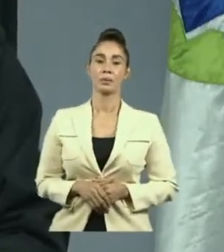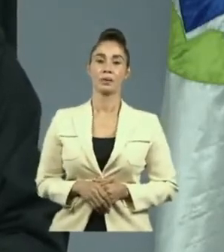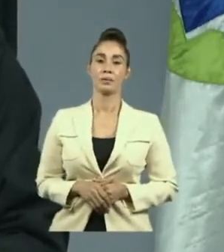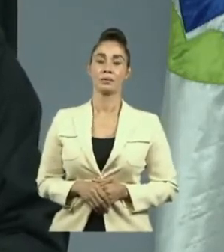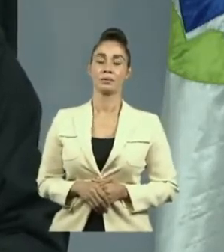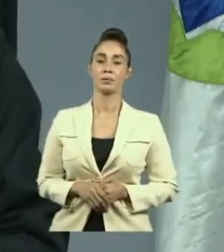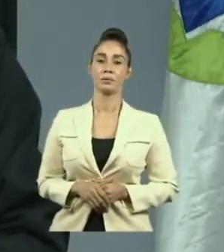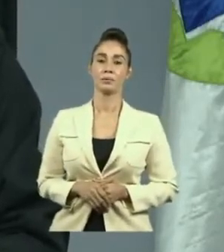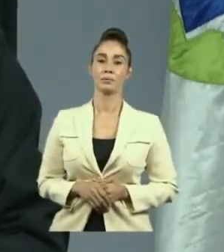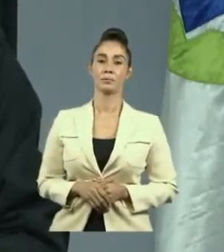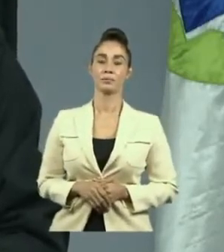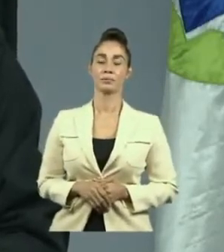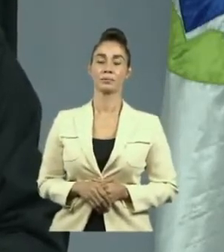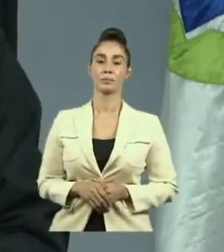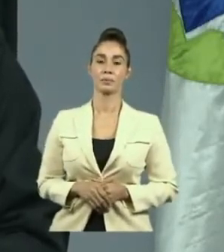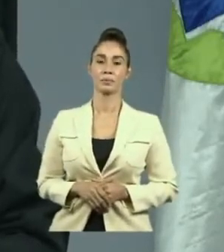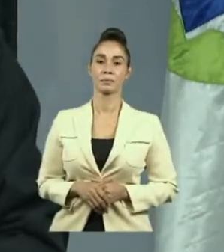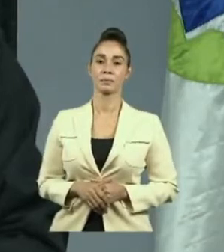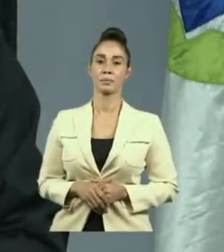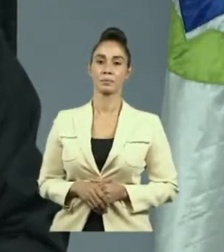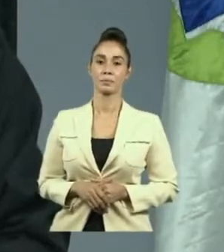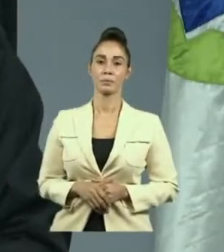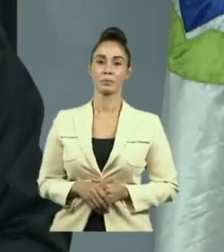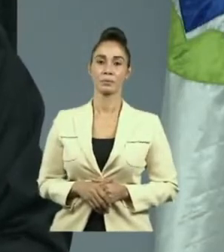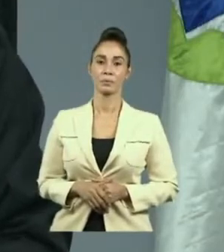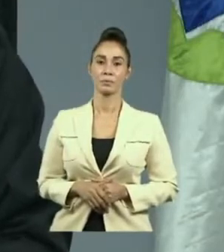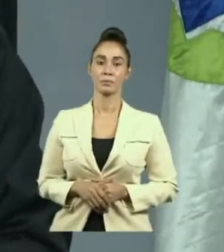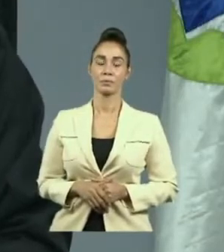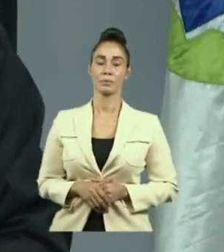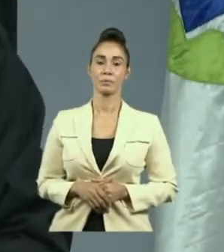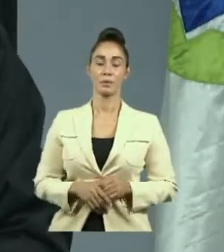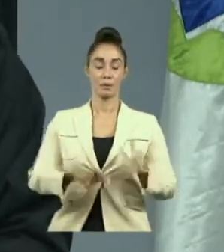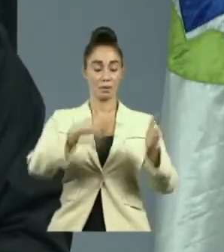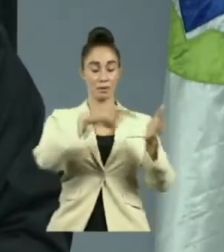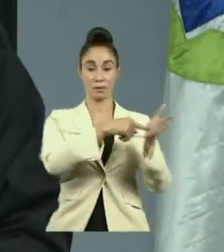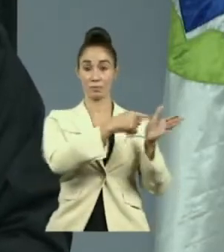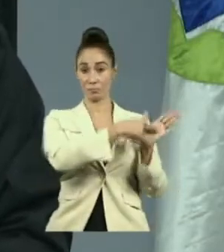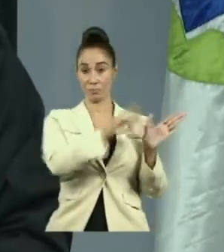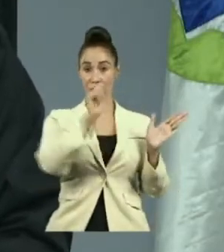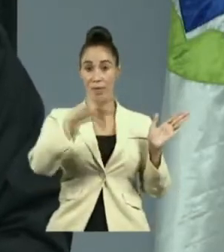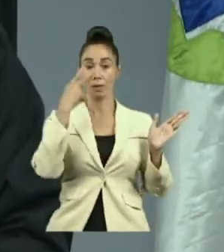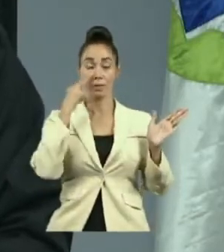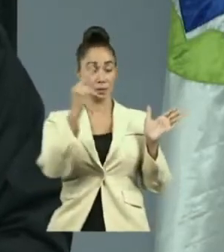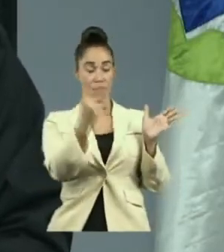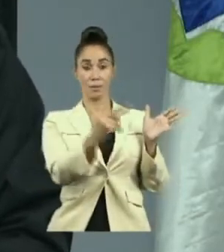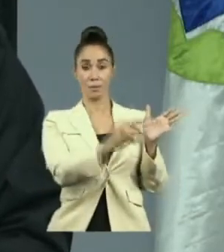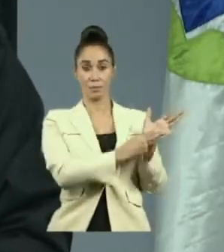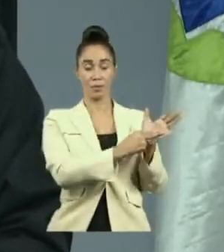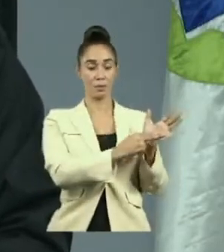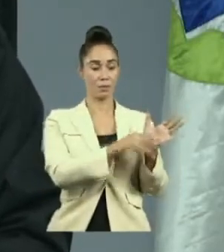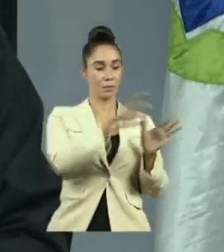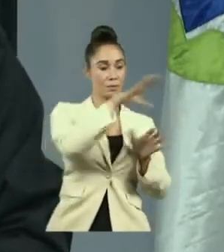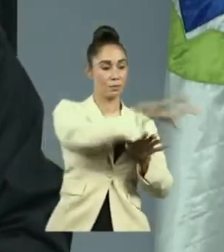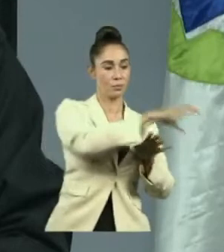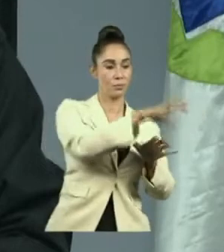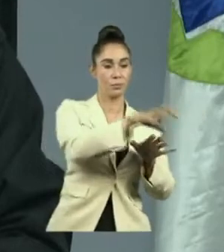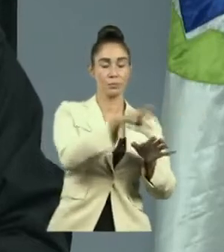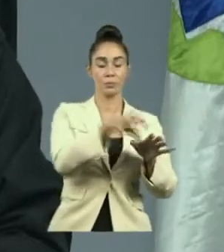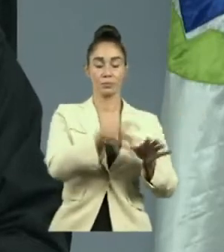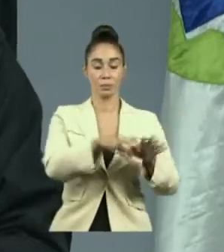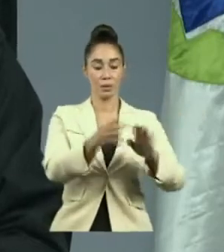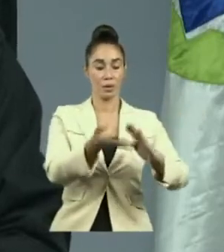aquí pueden ustedes tener la distribución de los casos de defunciones por